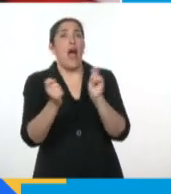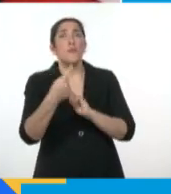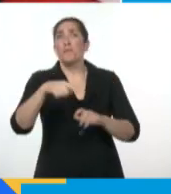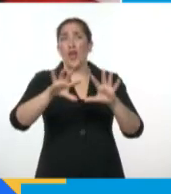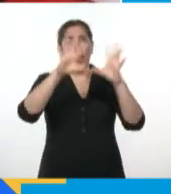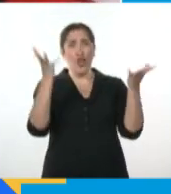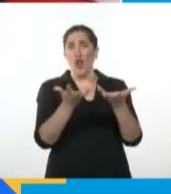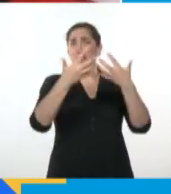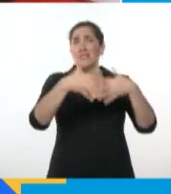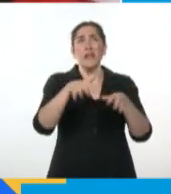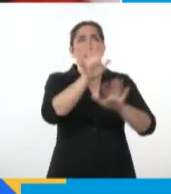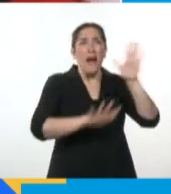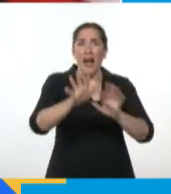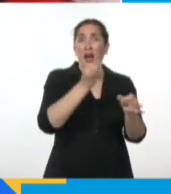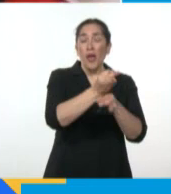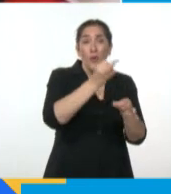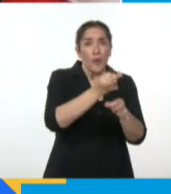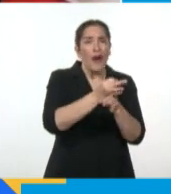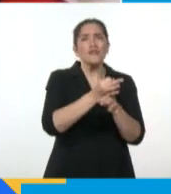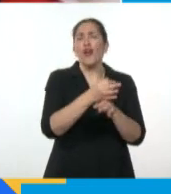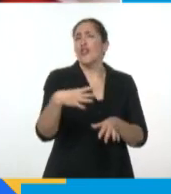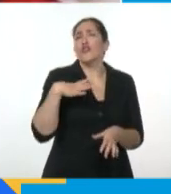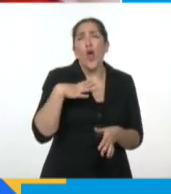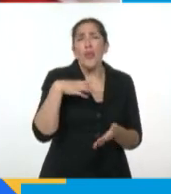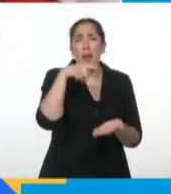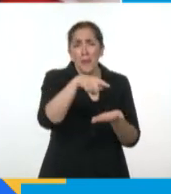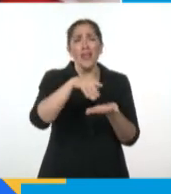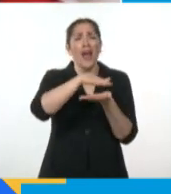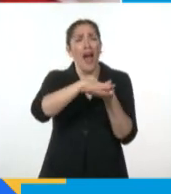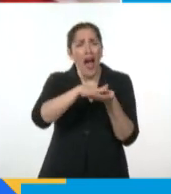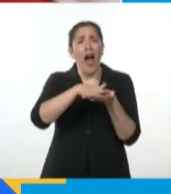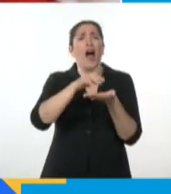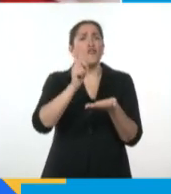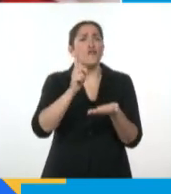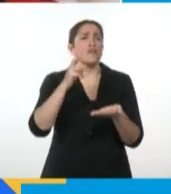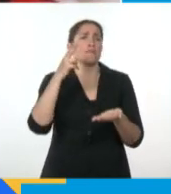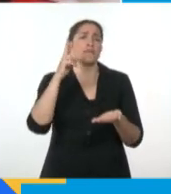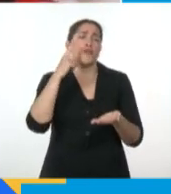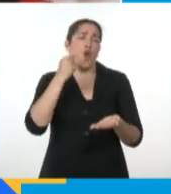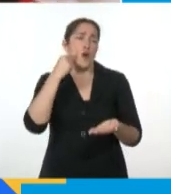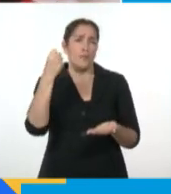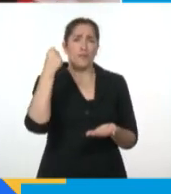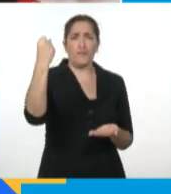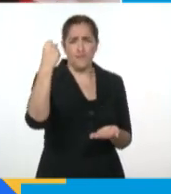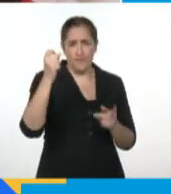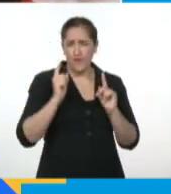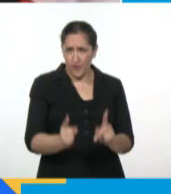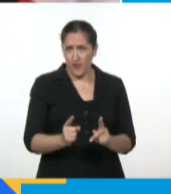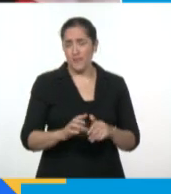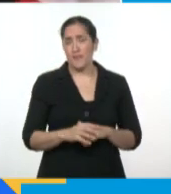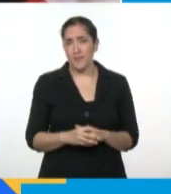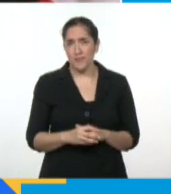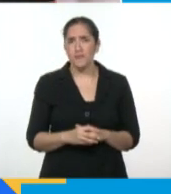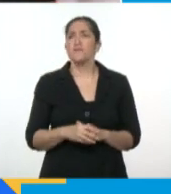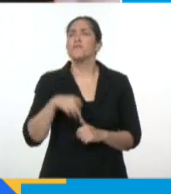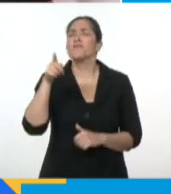está soldado todavía sobre premisas patriarcales. Y Dora, ¿qué te gustaría decirle a los chicos